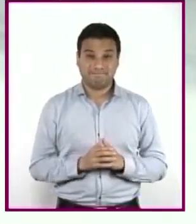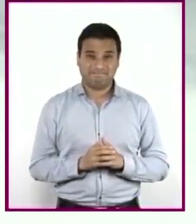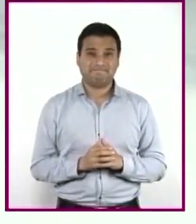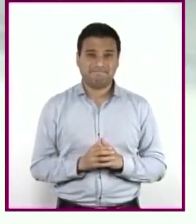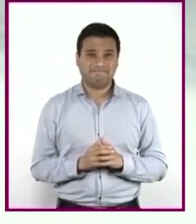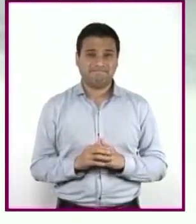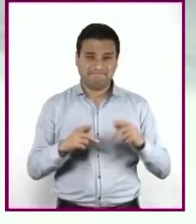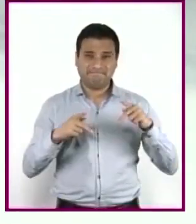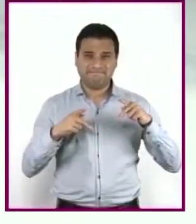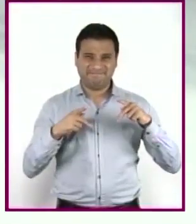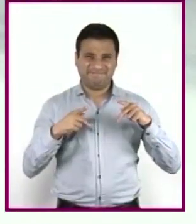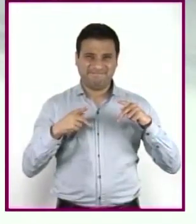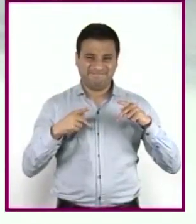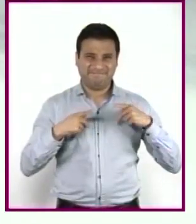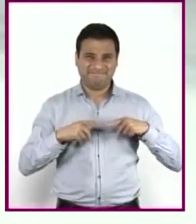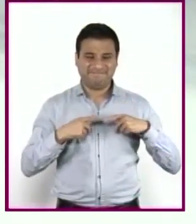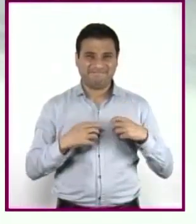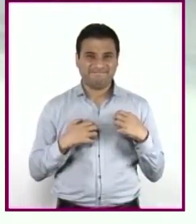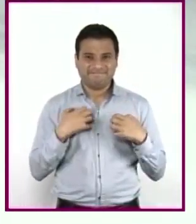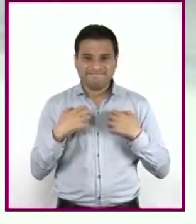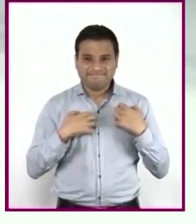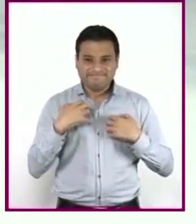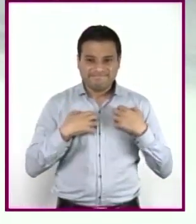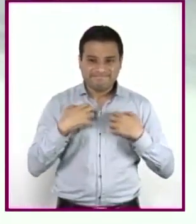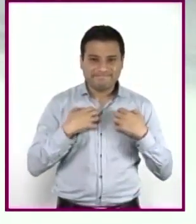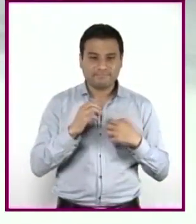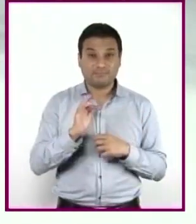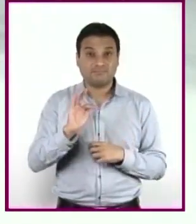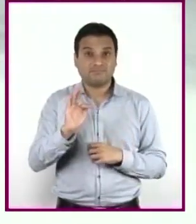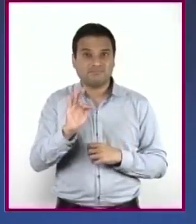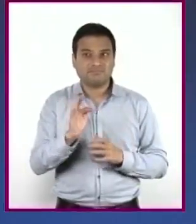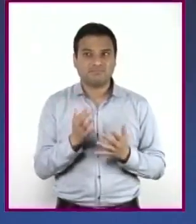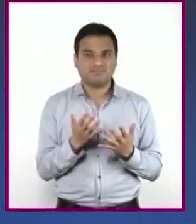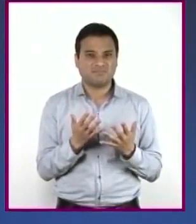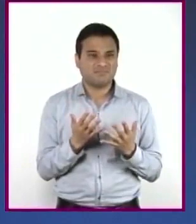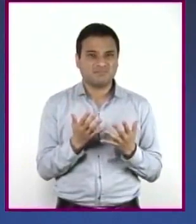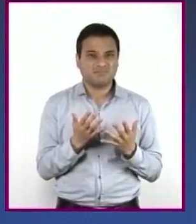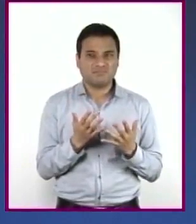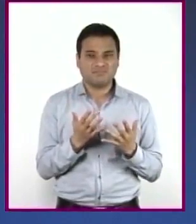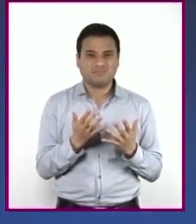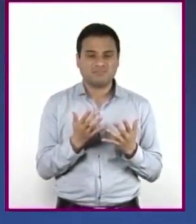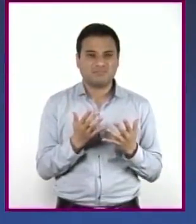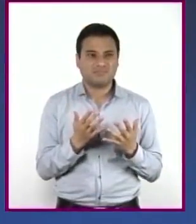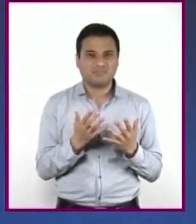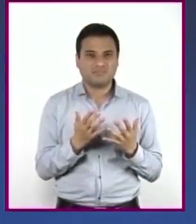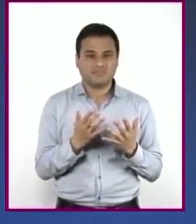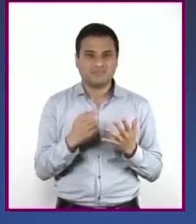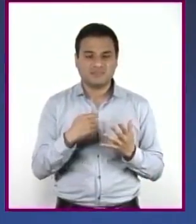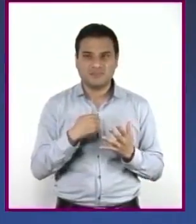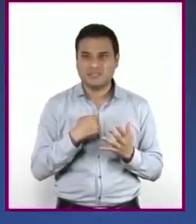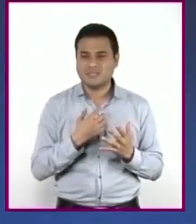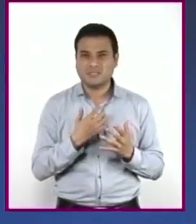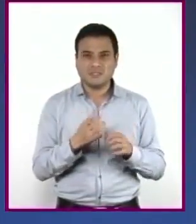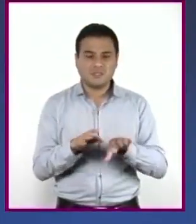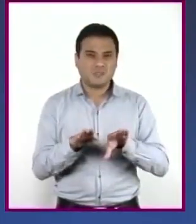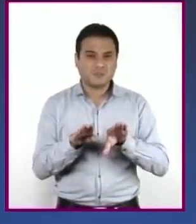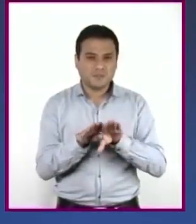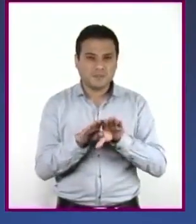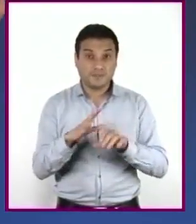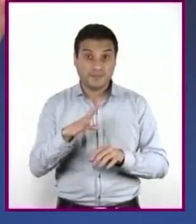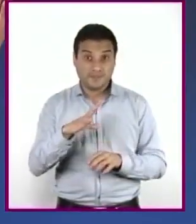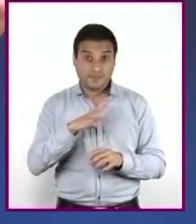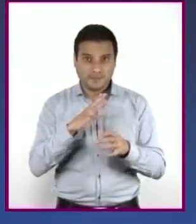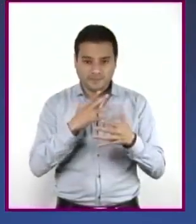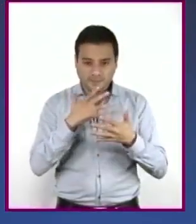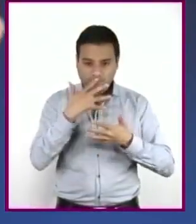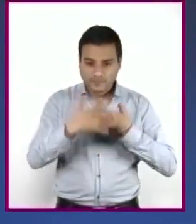esas personas, ¿no? Cosas que no han podido hacer o cosas que no les permiten hacer. Yo creo que también viven, ellos viven un tipo de violencia y tienen que